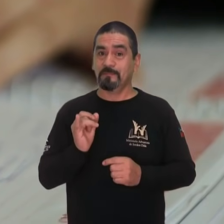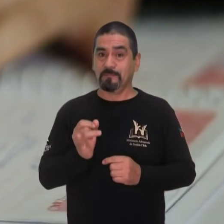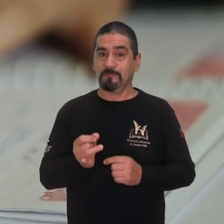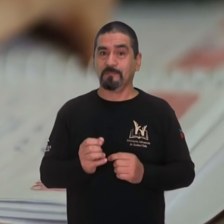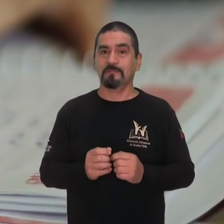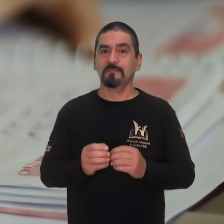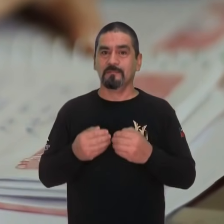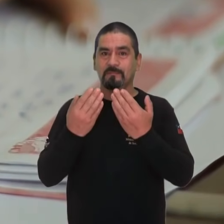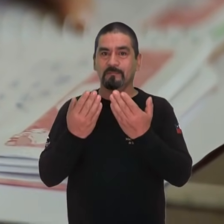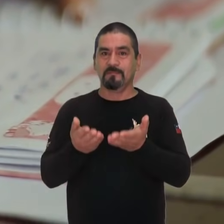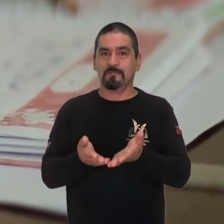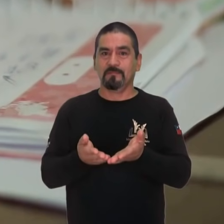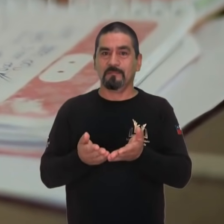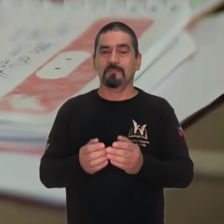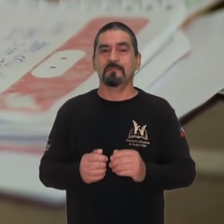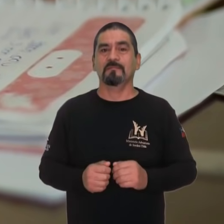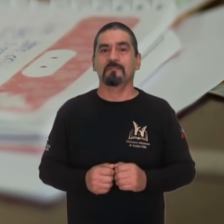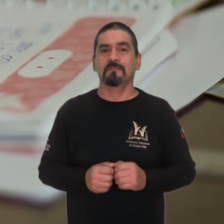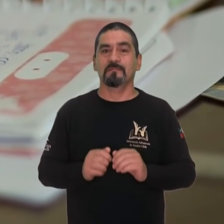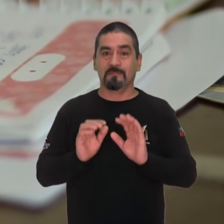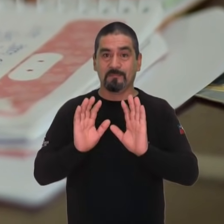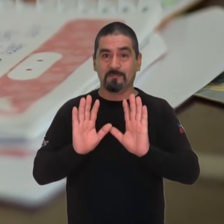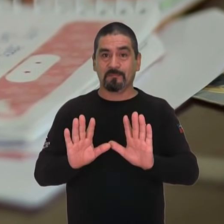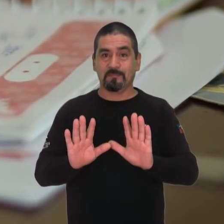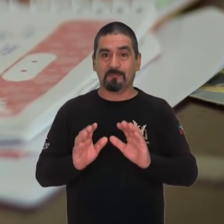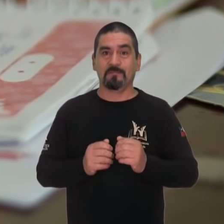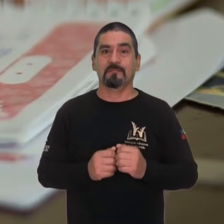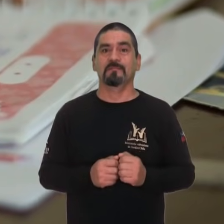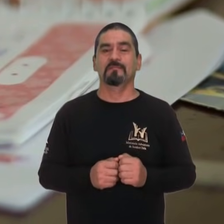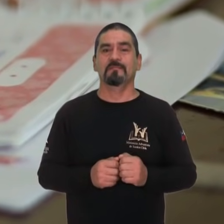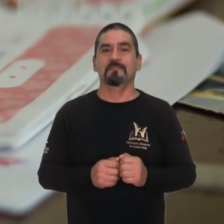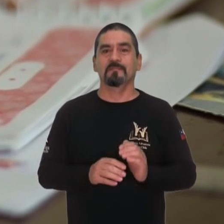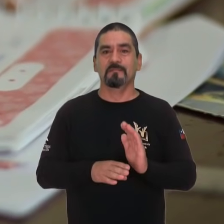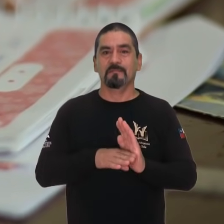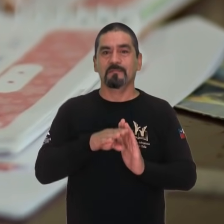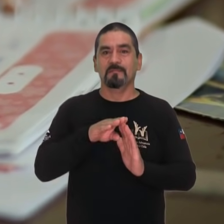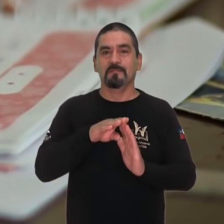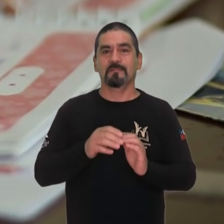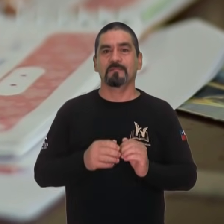decisión de entregar a Dios el valor integral del diezmo.